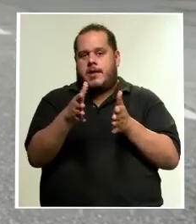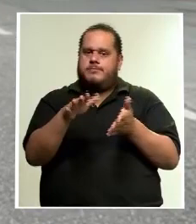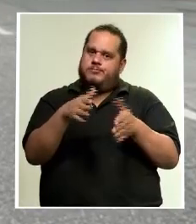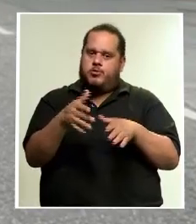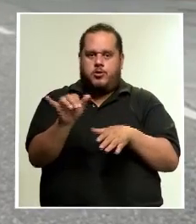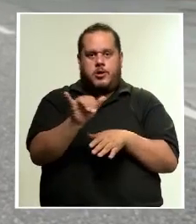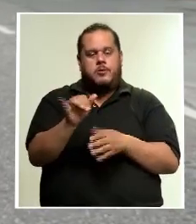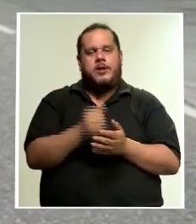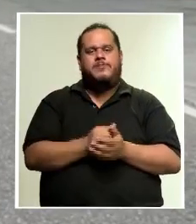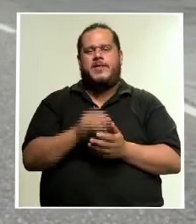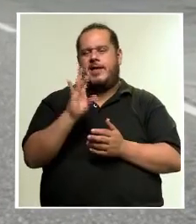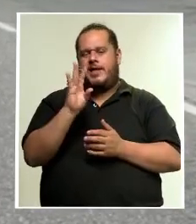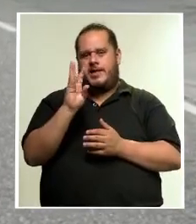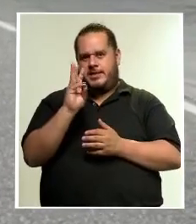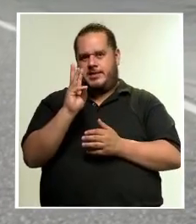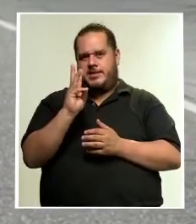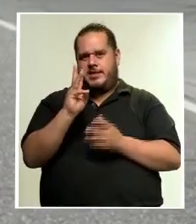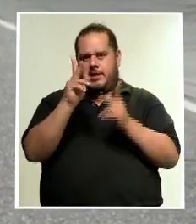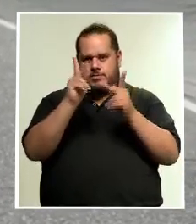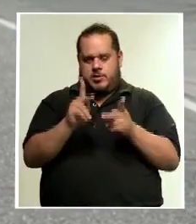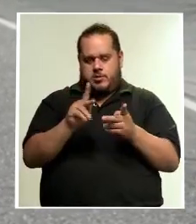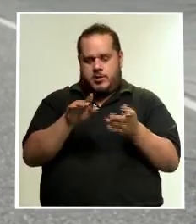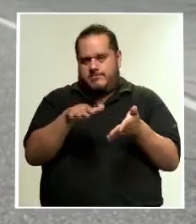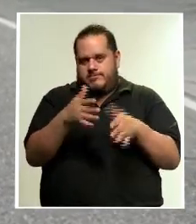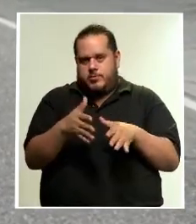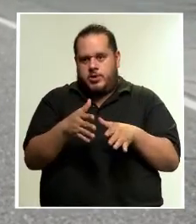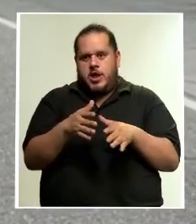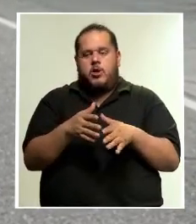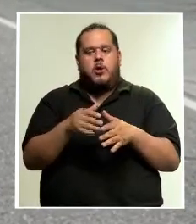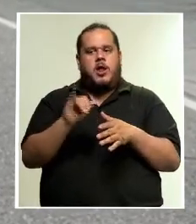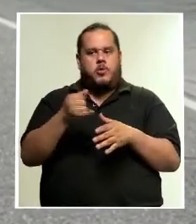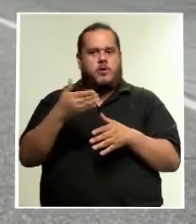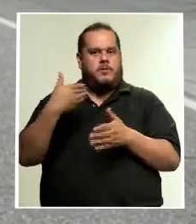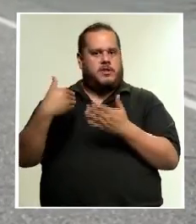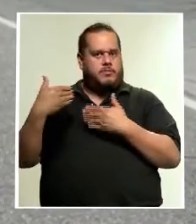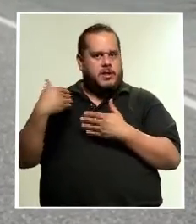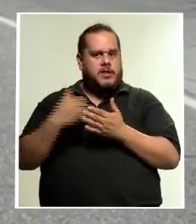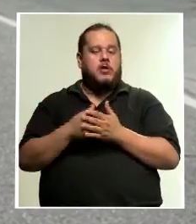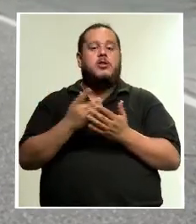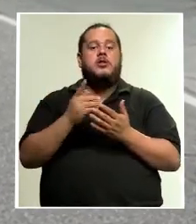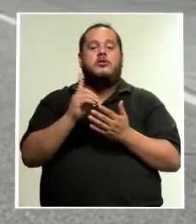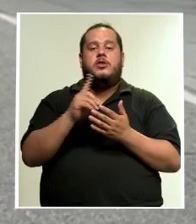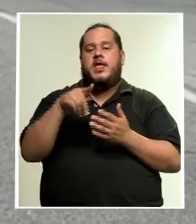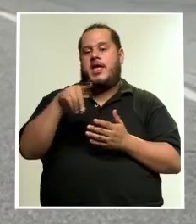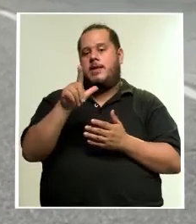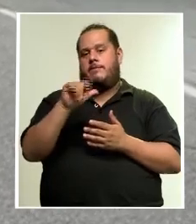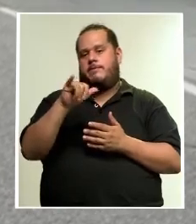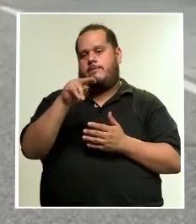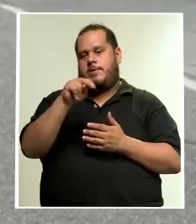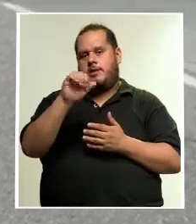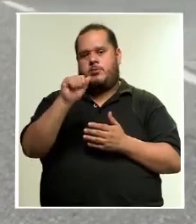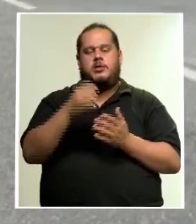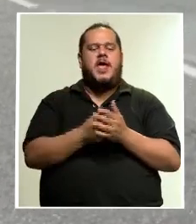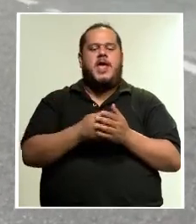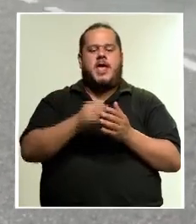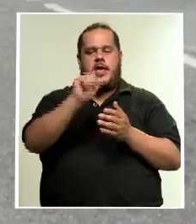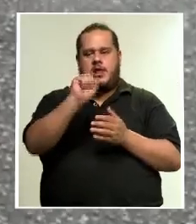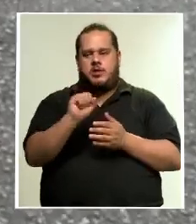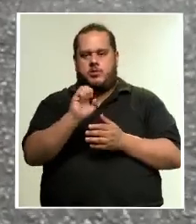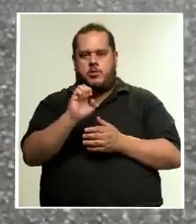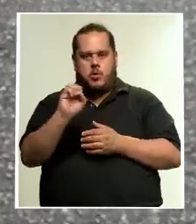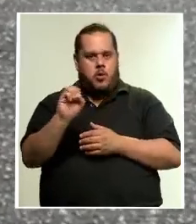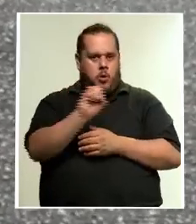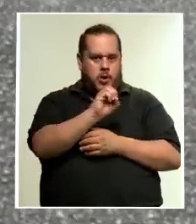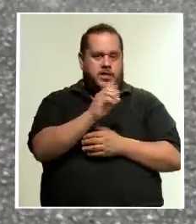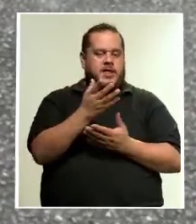Al menos 6 personas murieron el jueves, incluyendo el atacante, en un tiroteo en la localidad de Plymouth, en el suroeste de Inglaterra. La